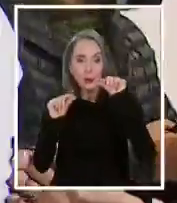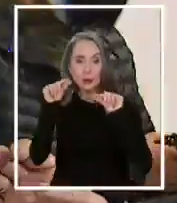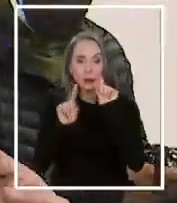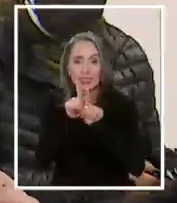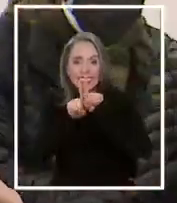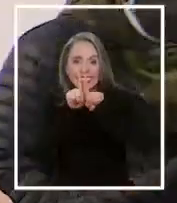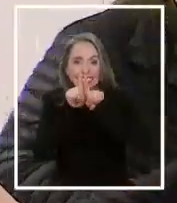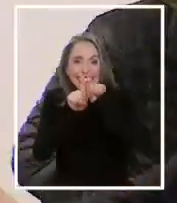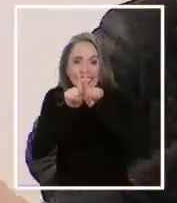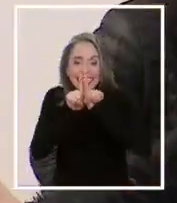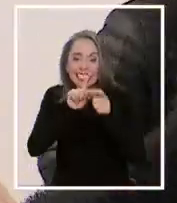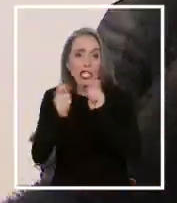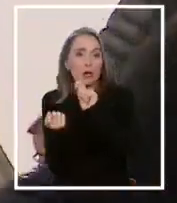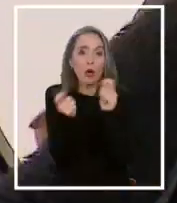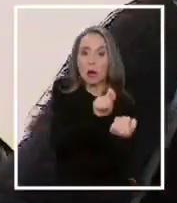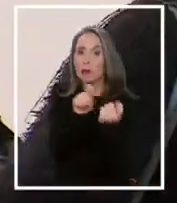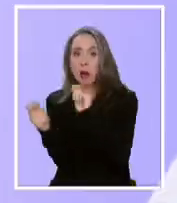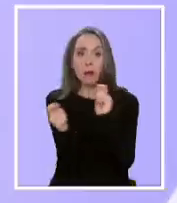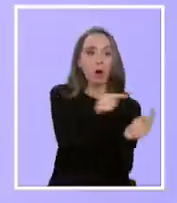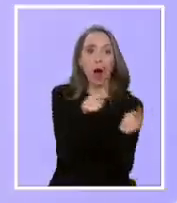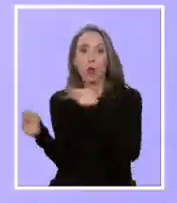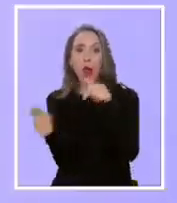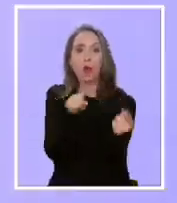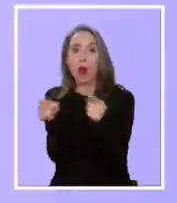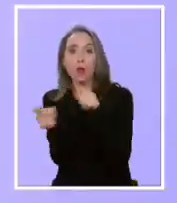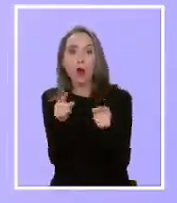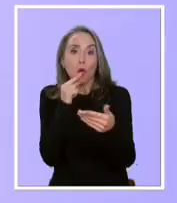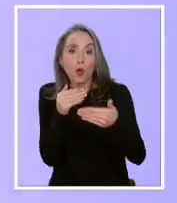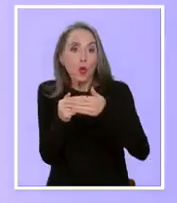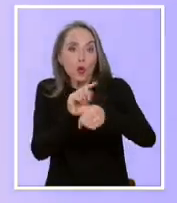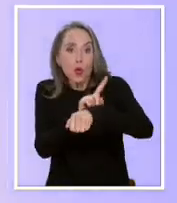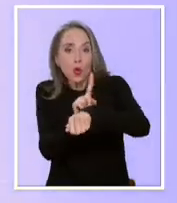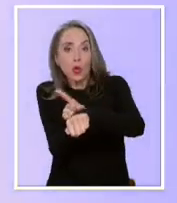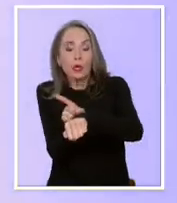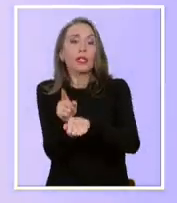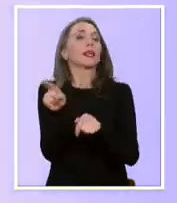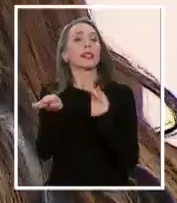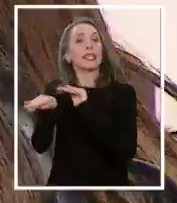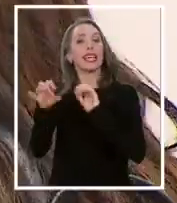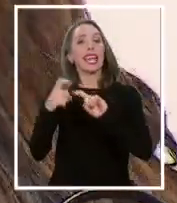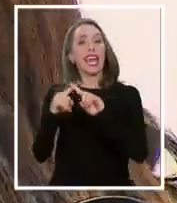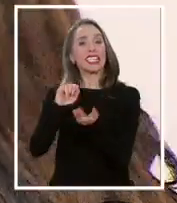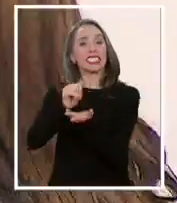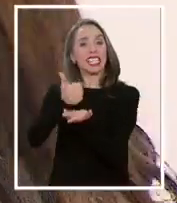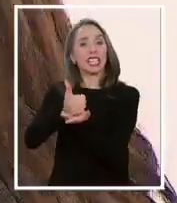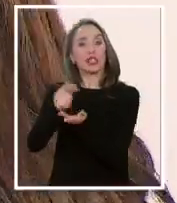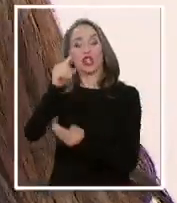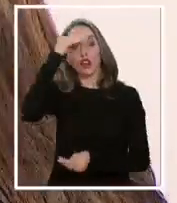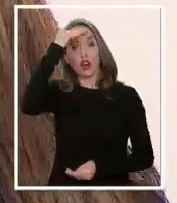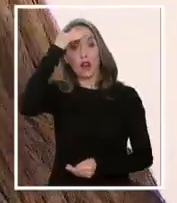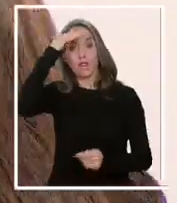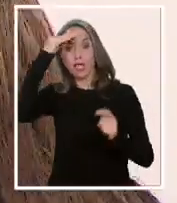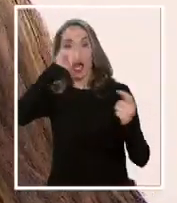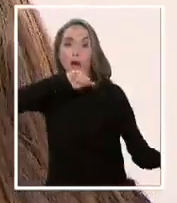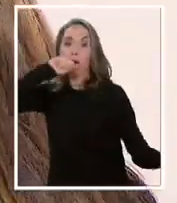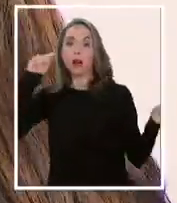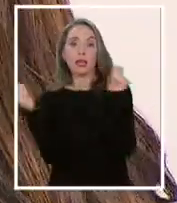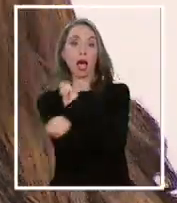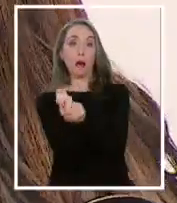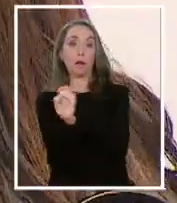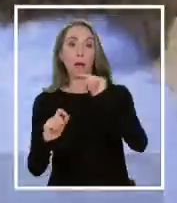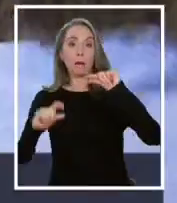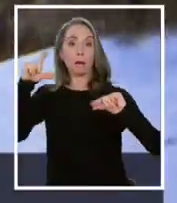resultados que cambiaban minuto a minuto ni los propios adherentes de la campaña del ex intendente confiaban en un vuelco tras los primeros